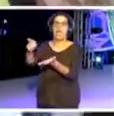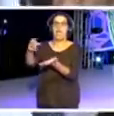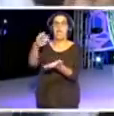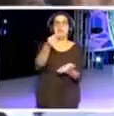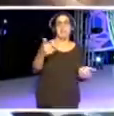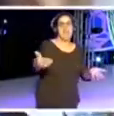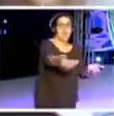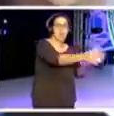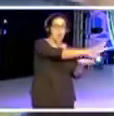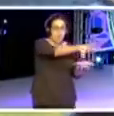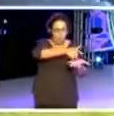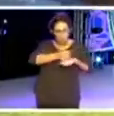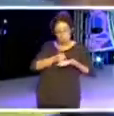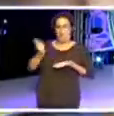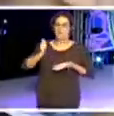con lo que ha robado.